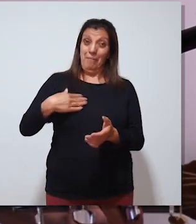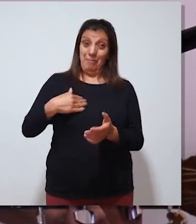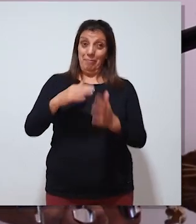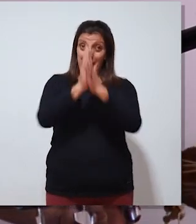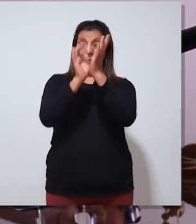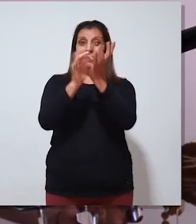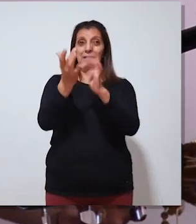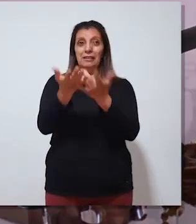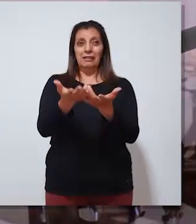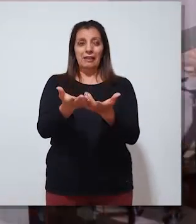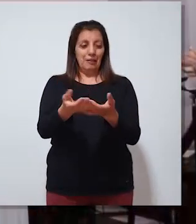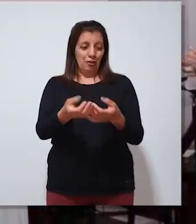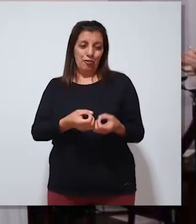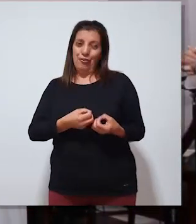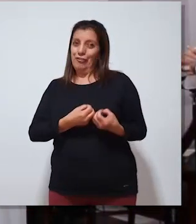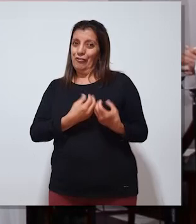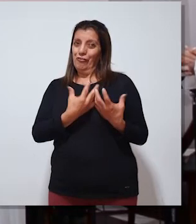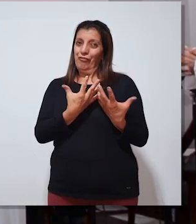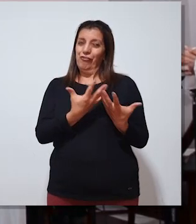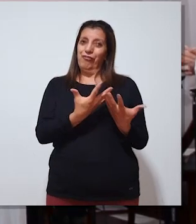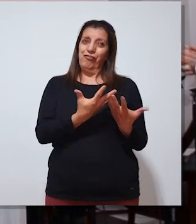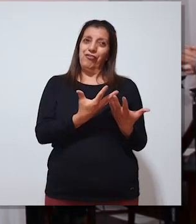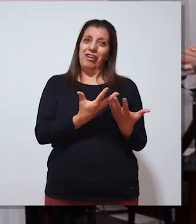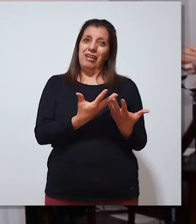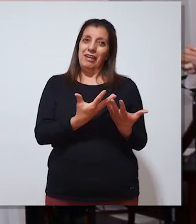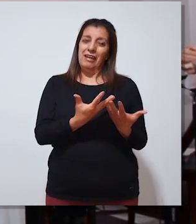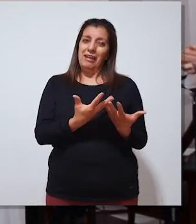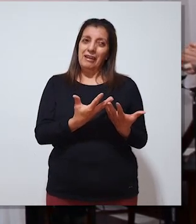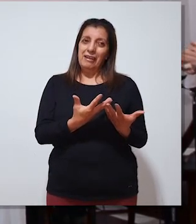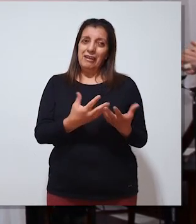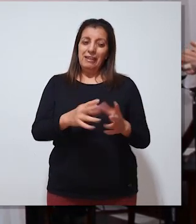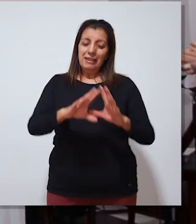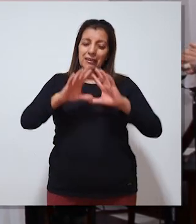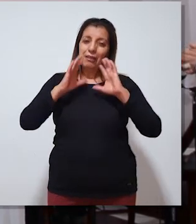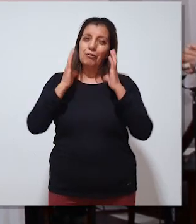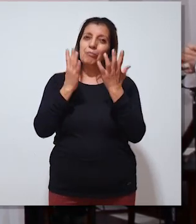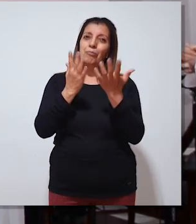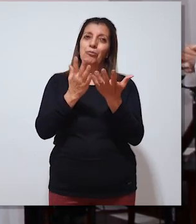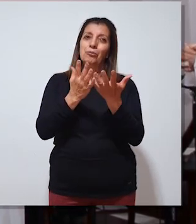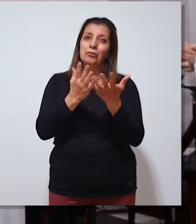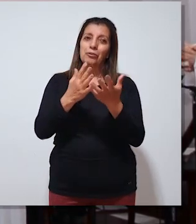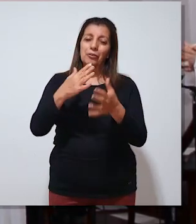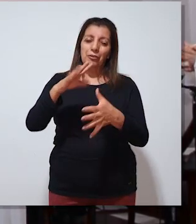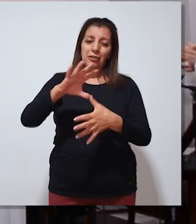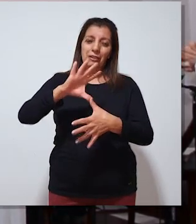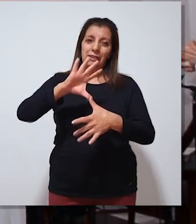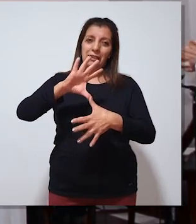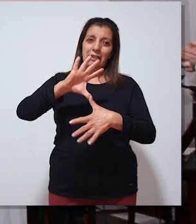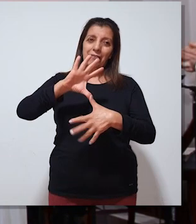forjadora de la fe, de esta tierra americana, en